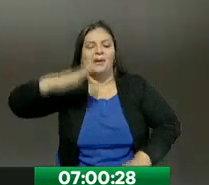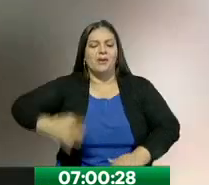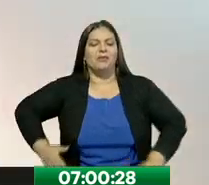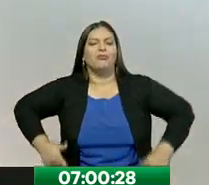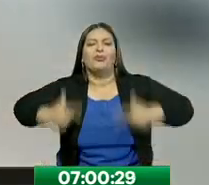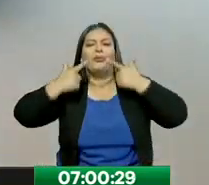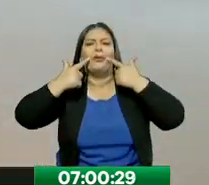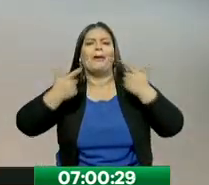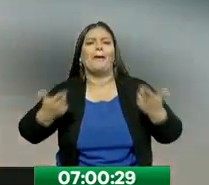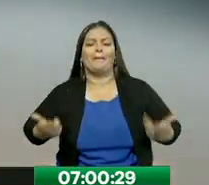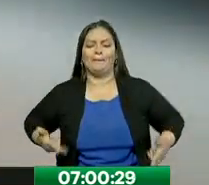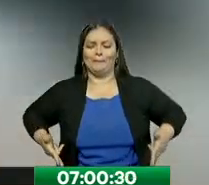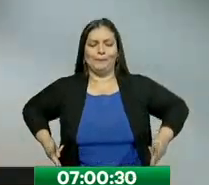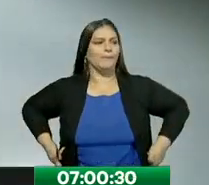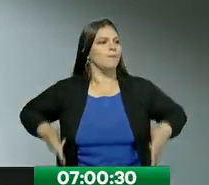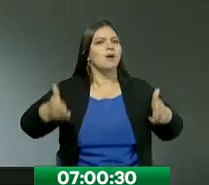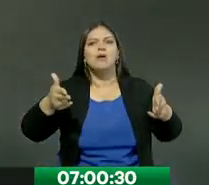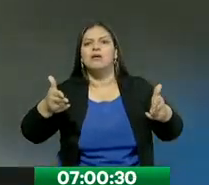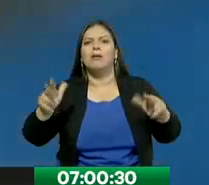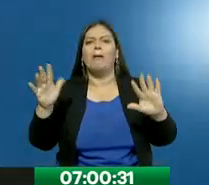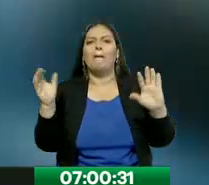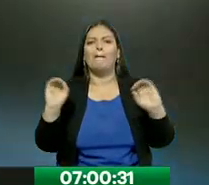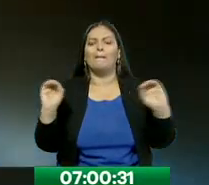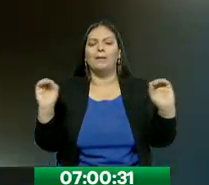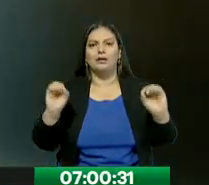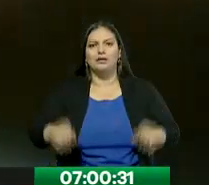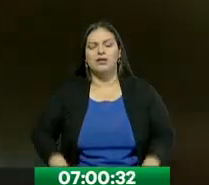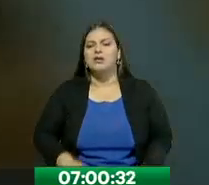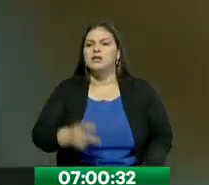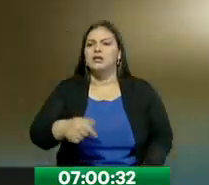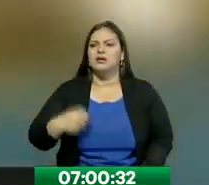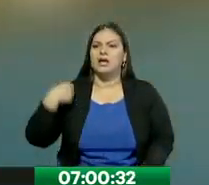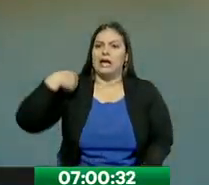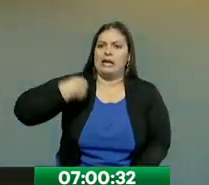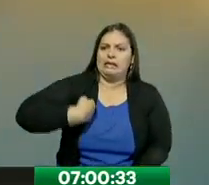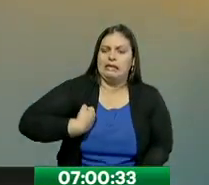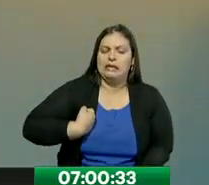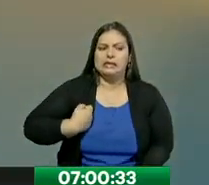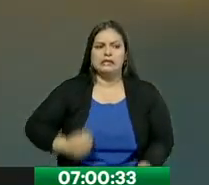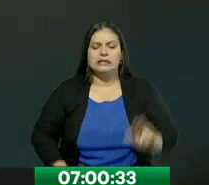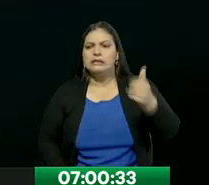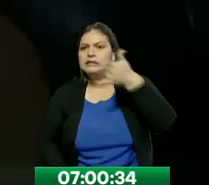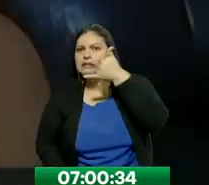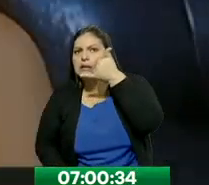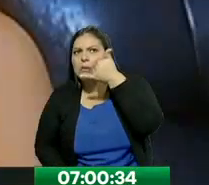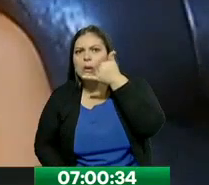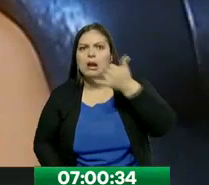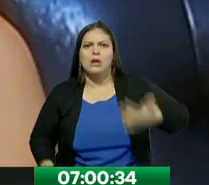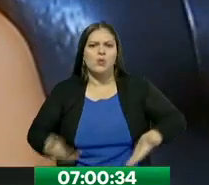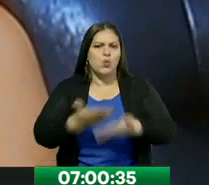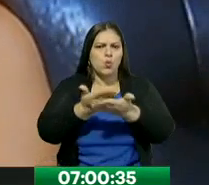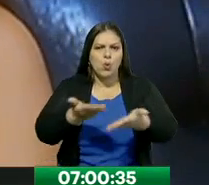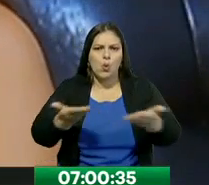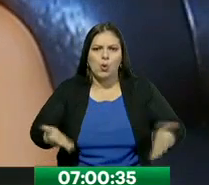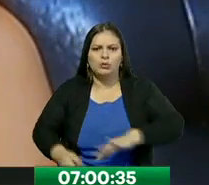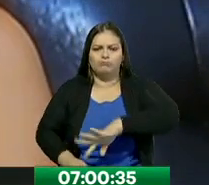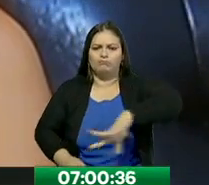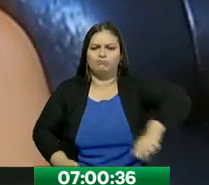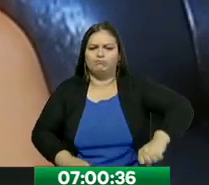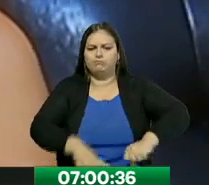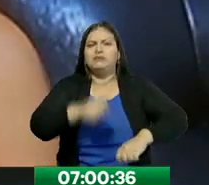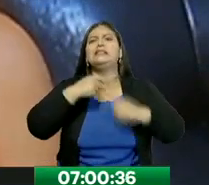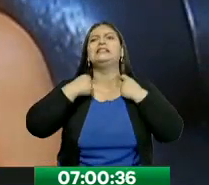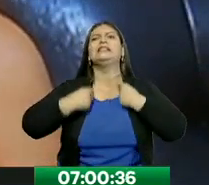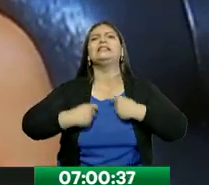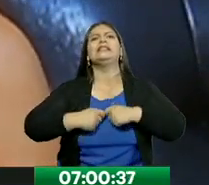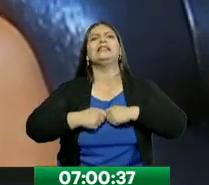dar una respuesta de auxilio. Se llevaron carteras, celulares, pertenencias de la gente, como le dijeron, arrancaron